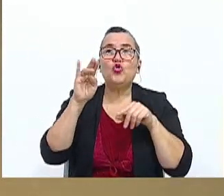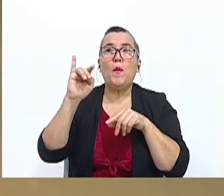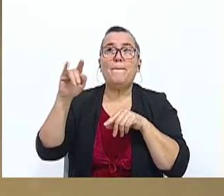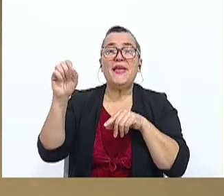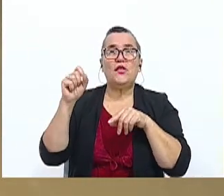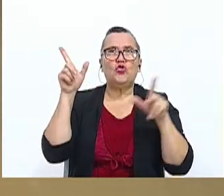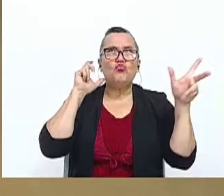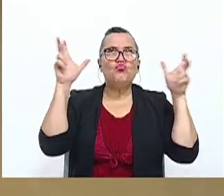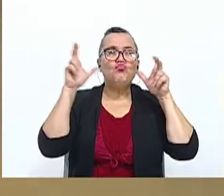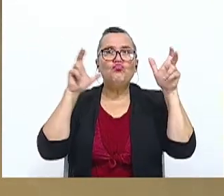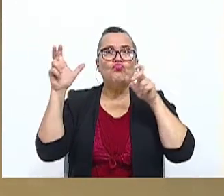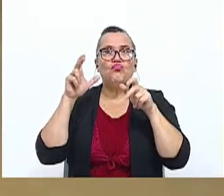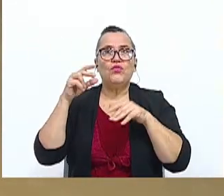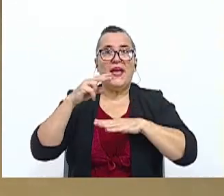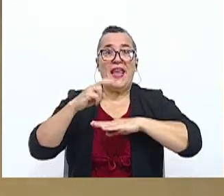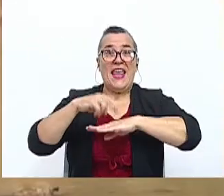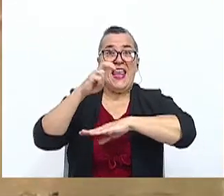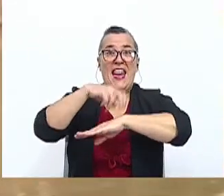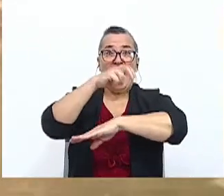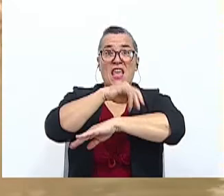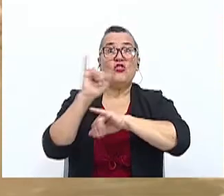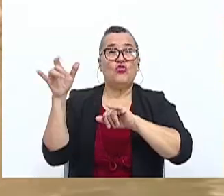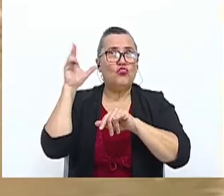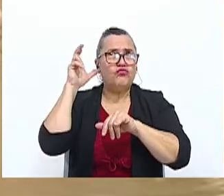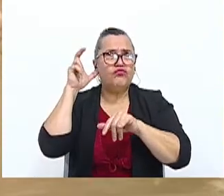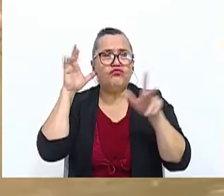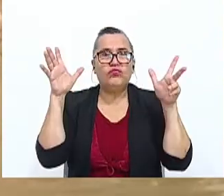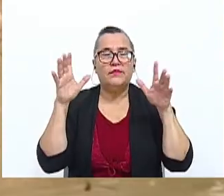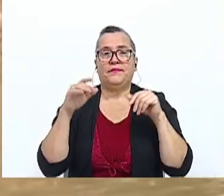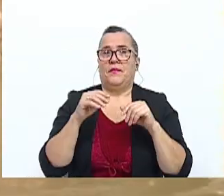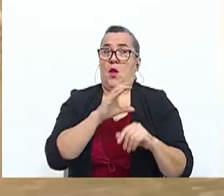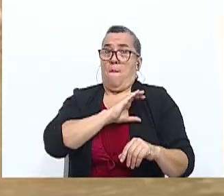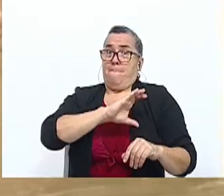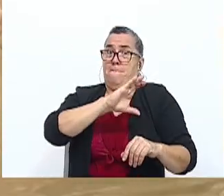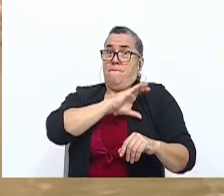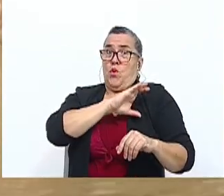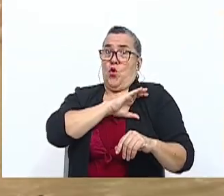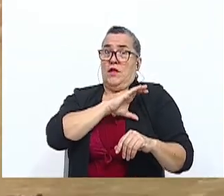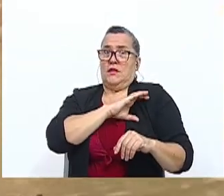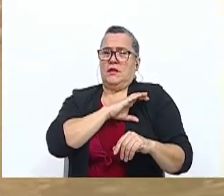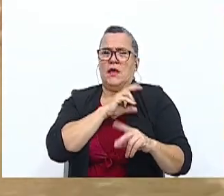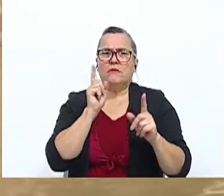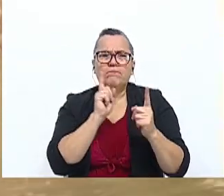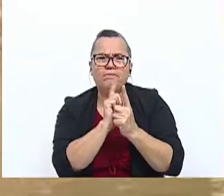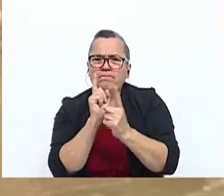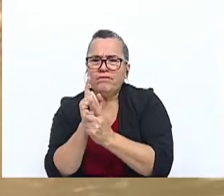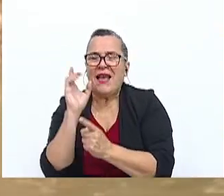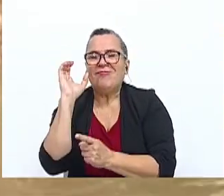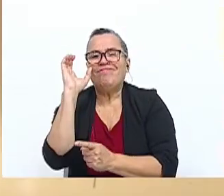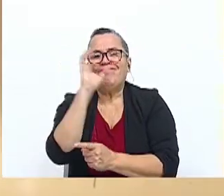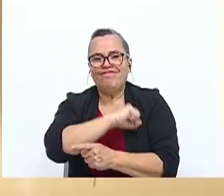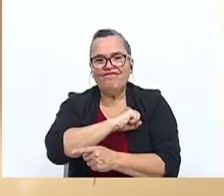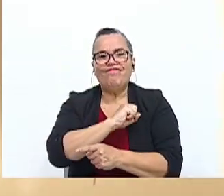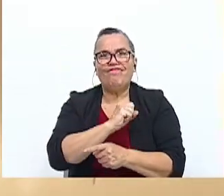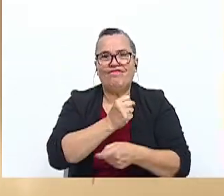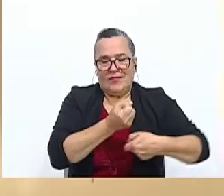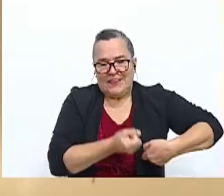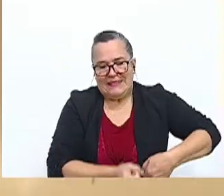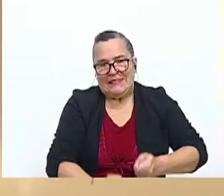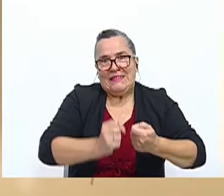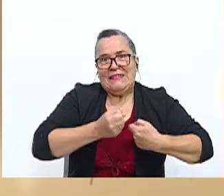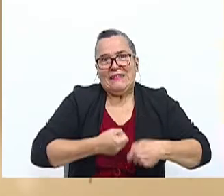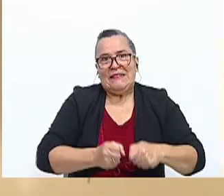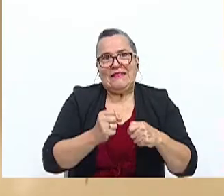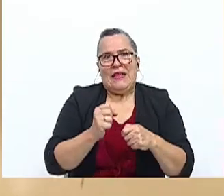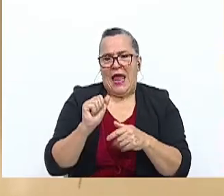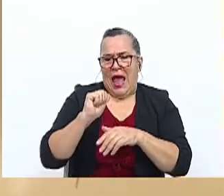Ya hoy sí empezamos con el rol de toda la noche. Los policías suelen encontrarse con signos de excavación reciente en áreas que patrullaban apenas